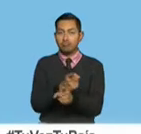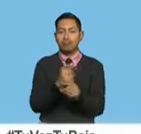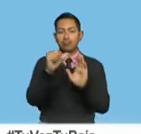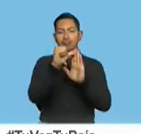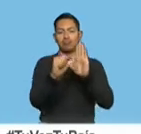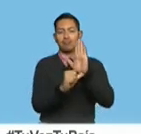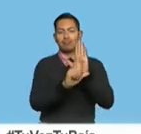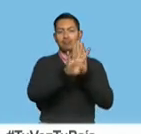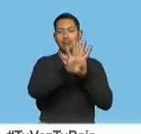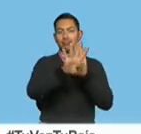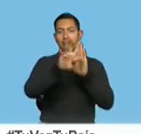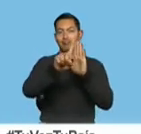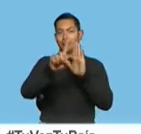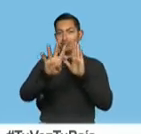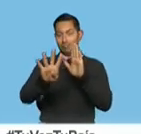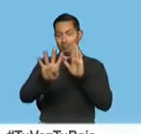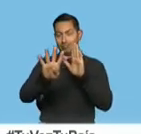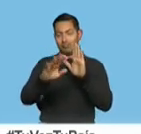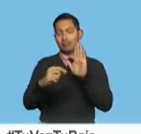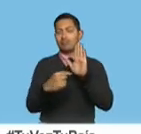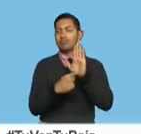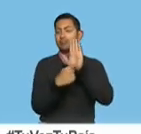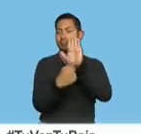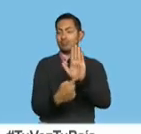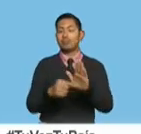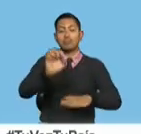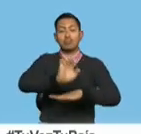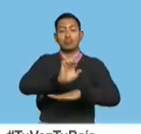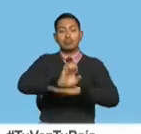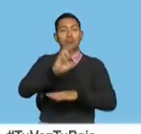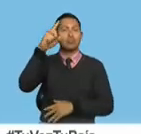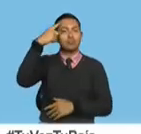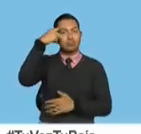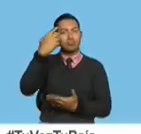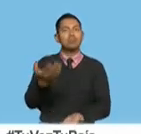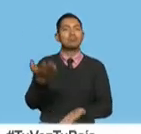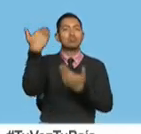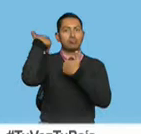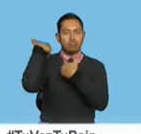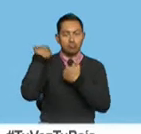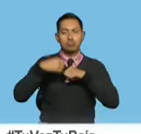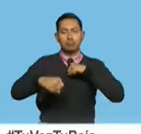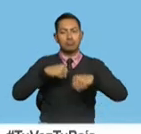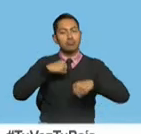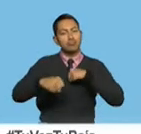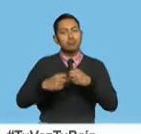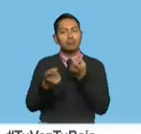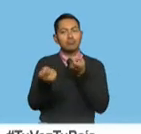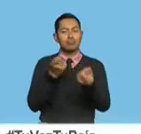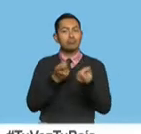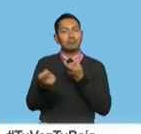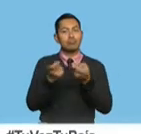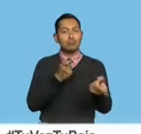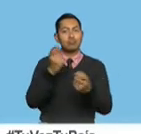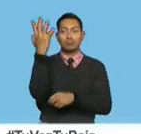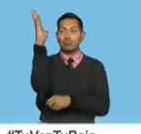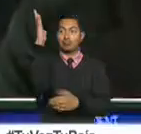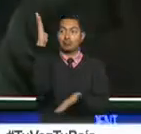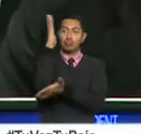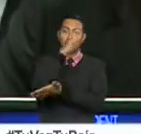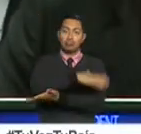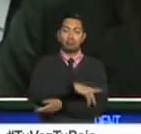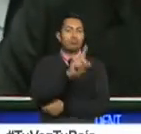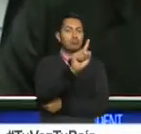artículo 414, que determina que el Estado adoptará medidas adecuadas y transversales para la mitigación del cambio